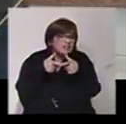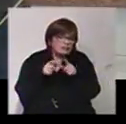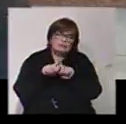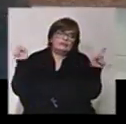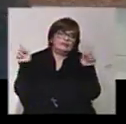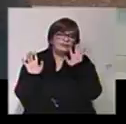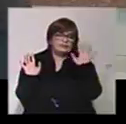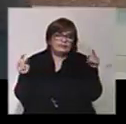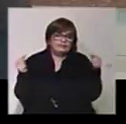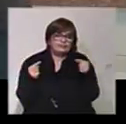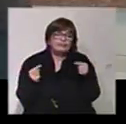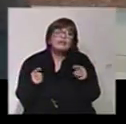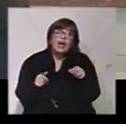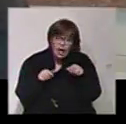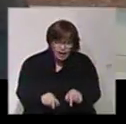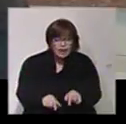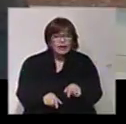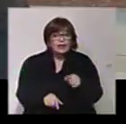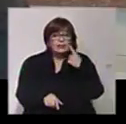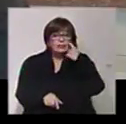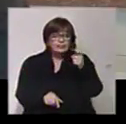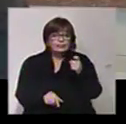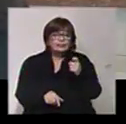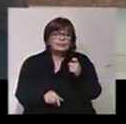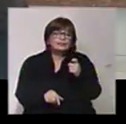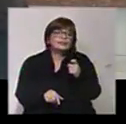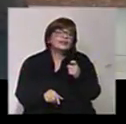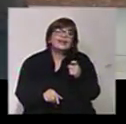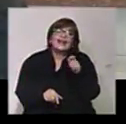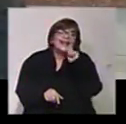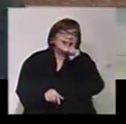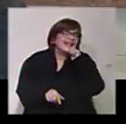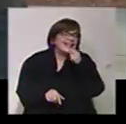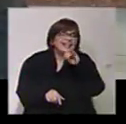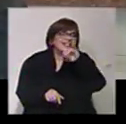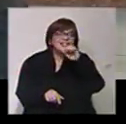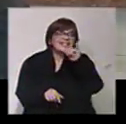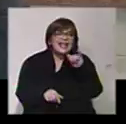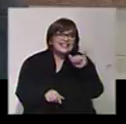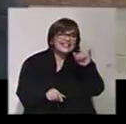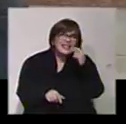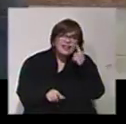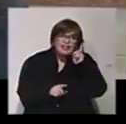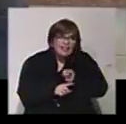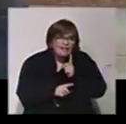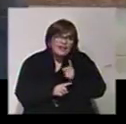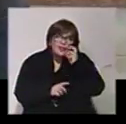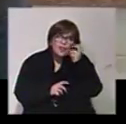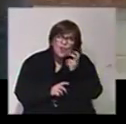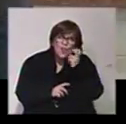cosa, sí. Sí, ahí es cuando, que es de lo más lindo del jazz, te obliga a buscar a vos en el